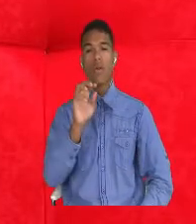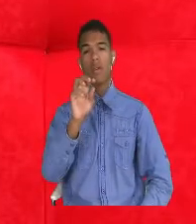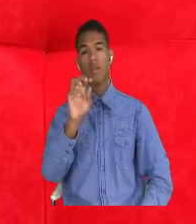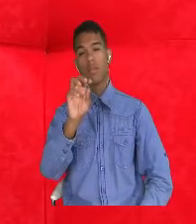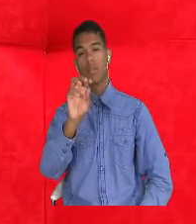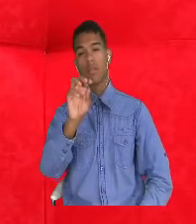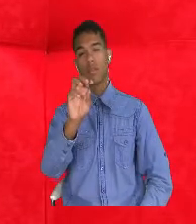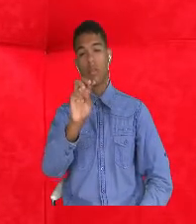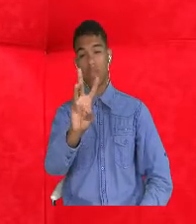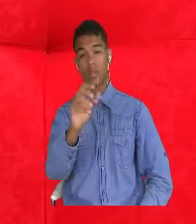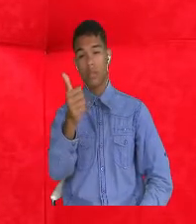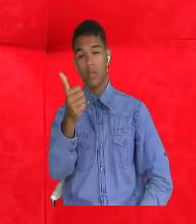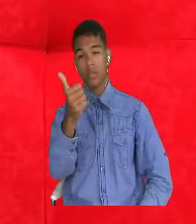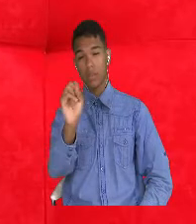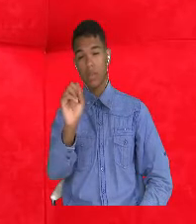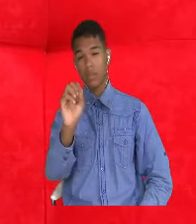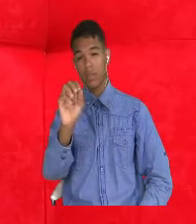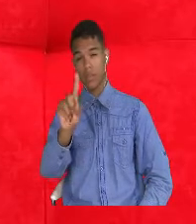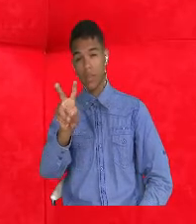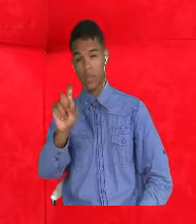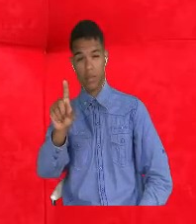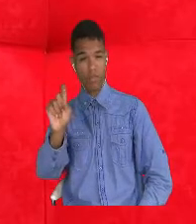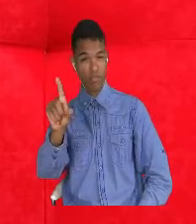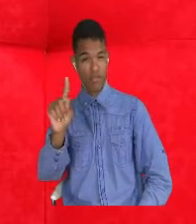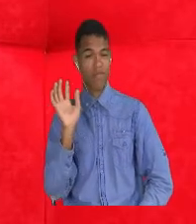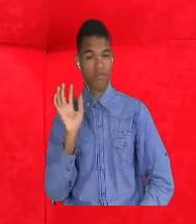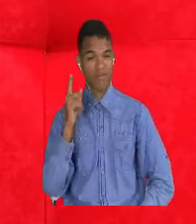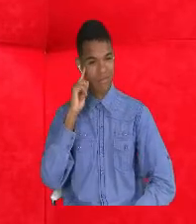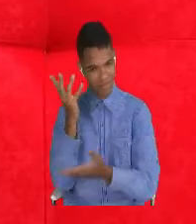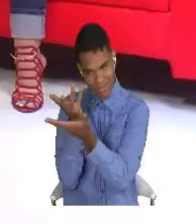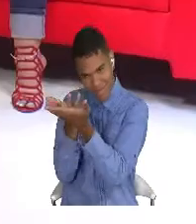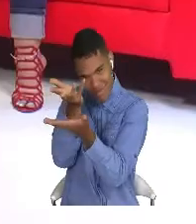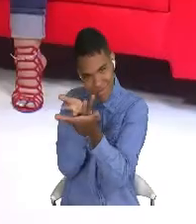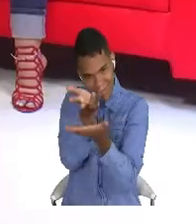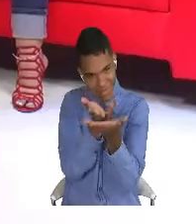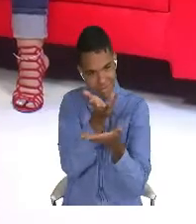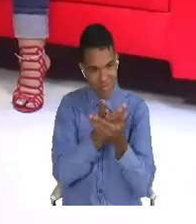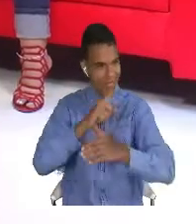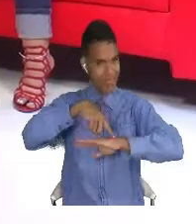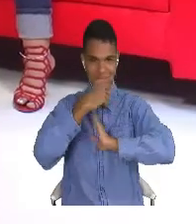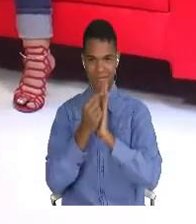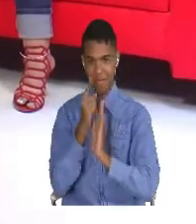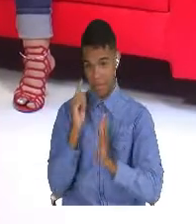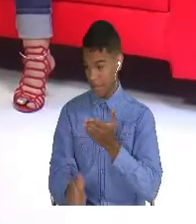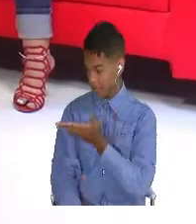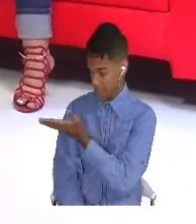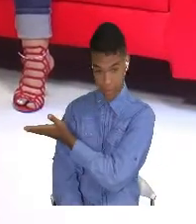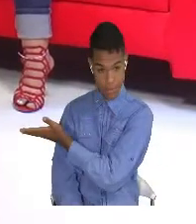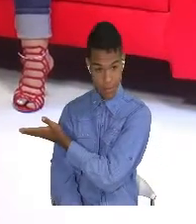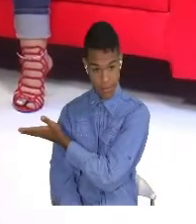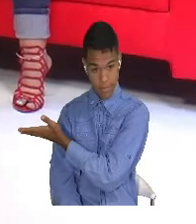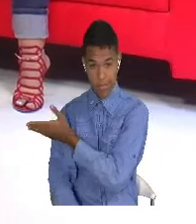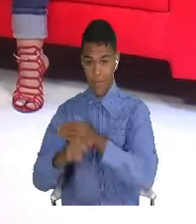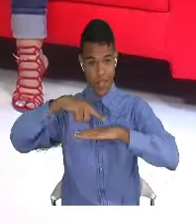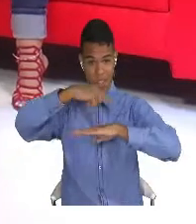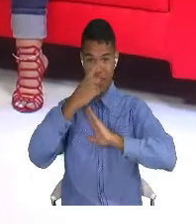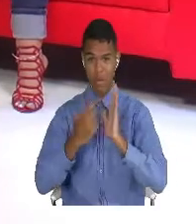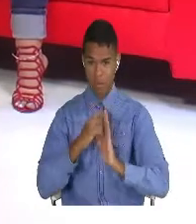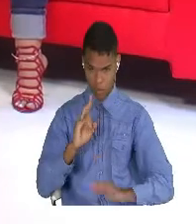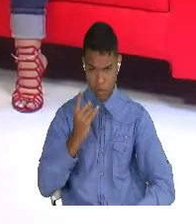una valoración en la cual le aconsejaremos qué paquete le recomendamos. ¿Esta valoración tiene algún costo? No, totalmente